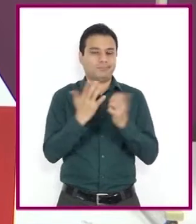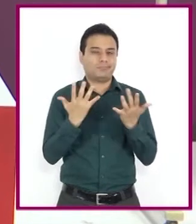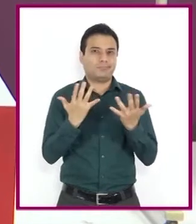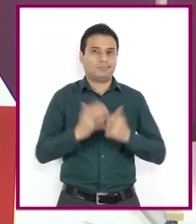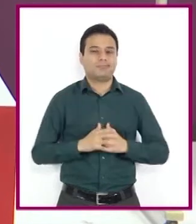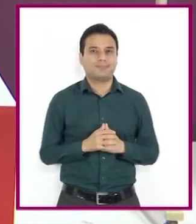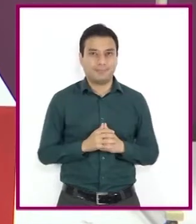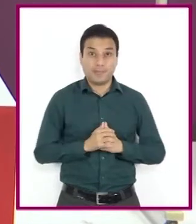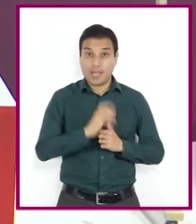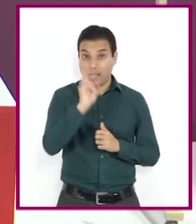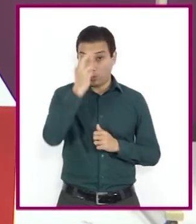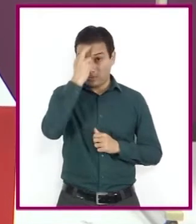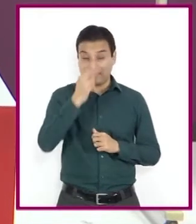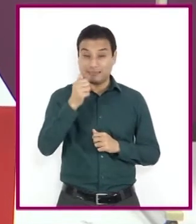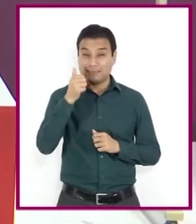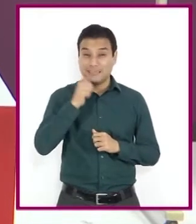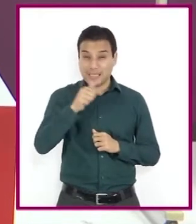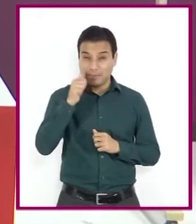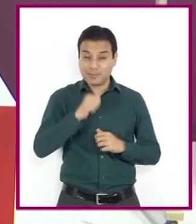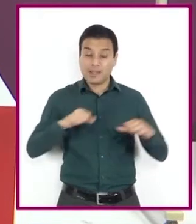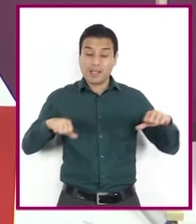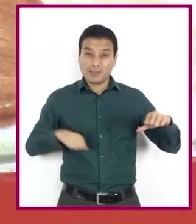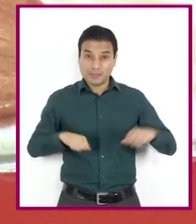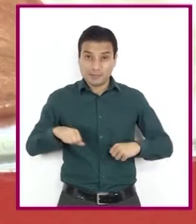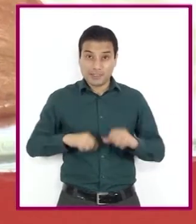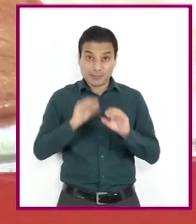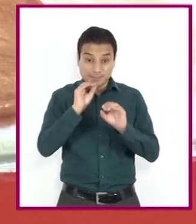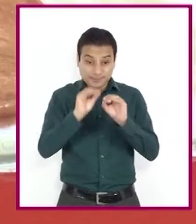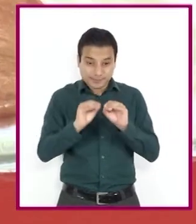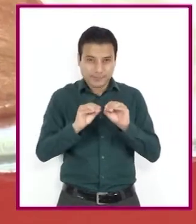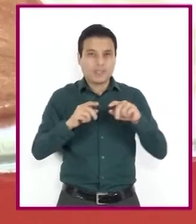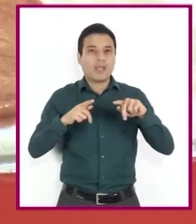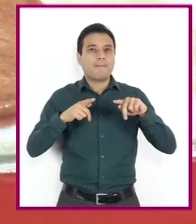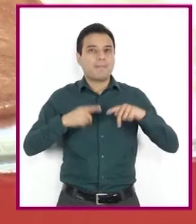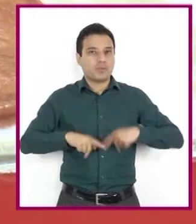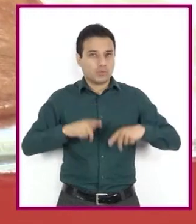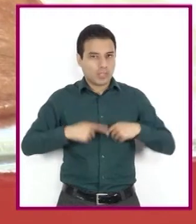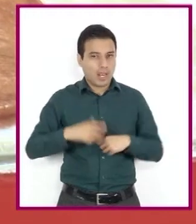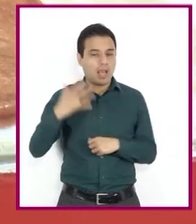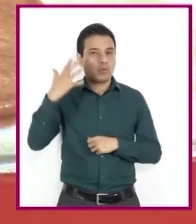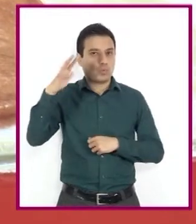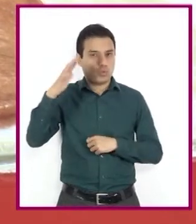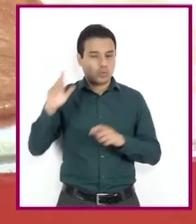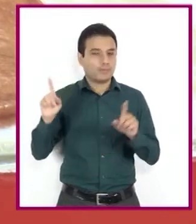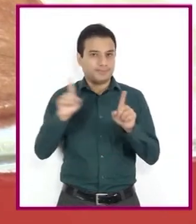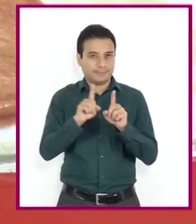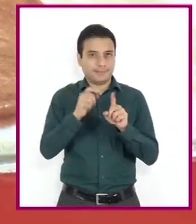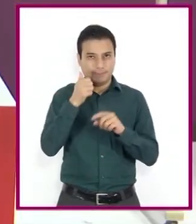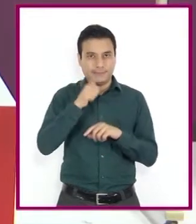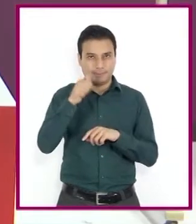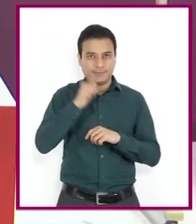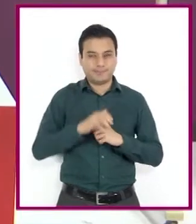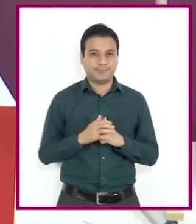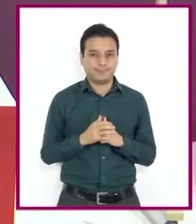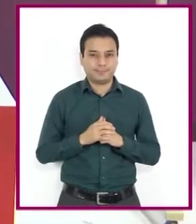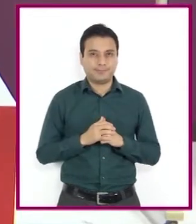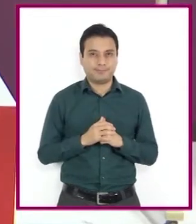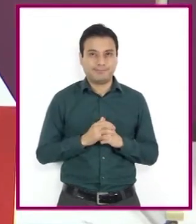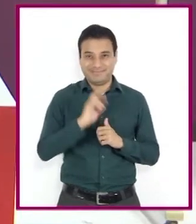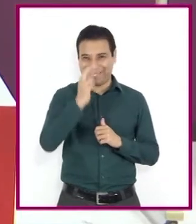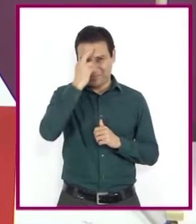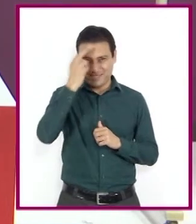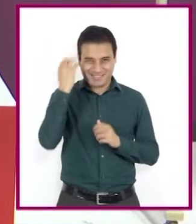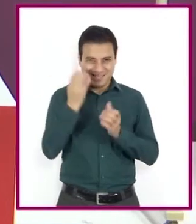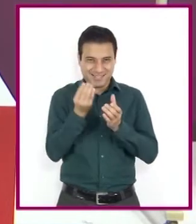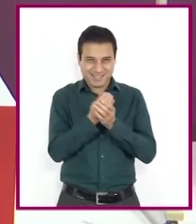Recuerden que esas actividades las tienen que hacer siempre en compañía de un adulto. Ahora recordemos un poco sus clases de